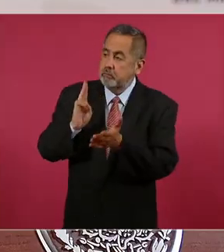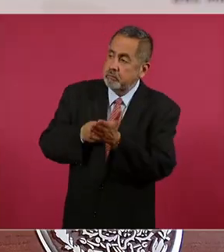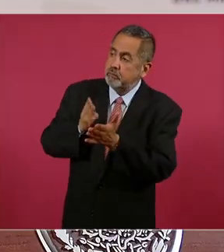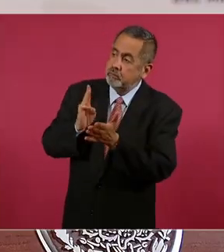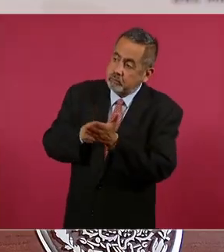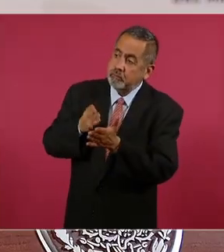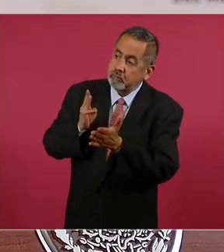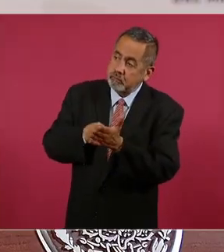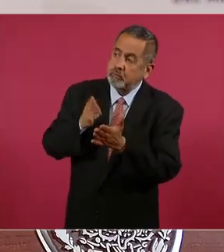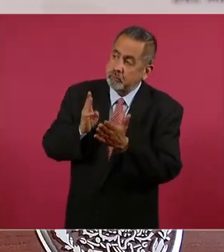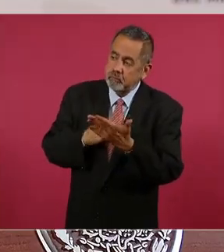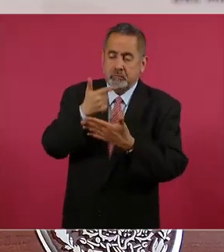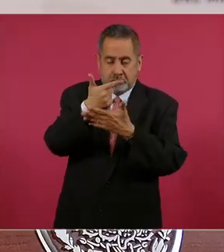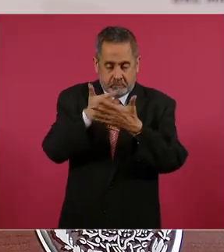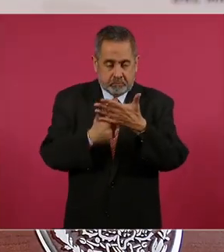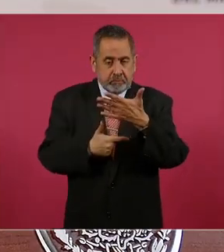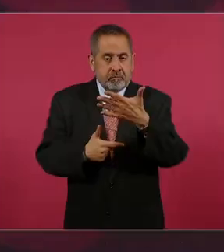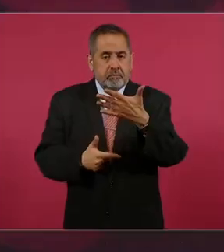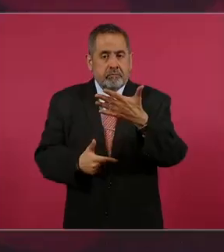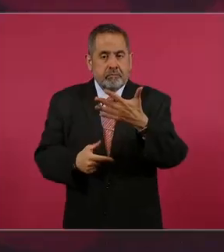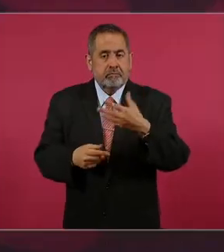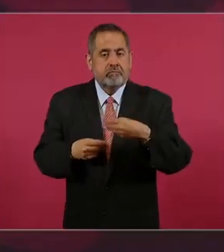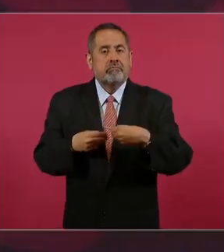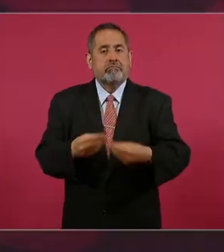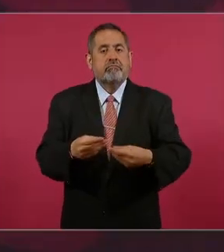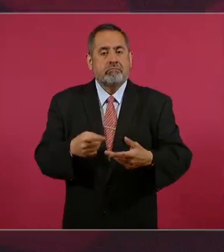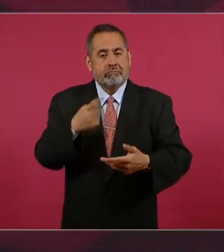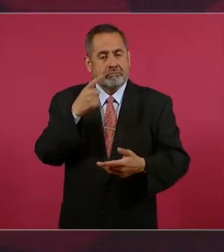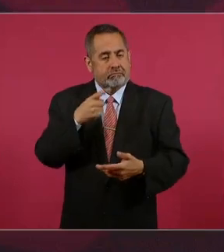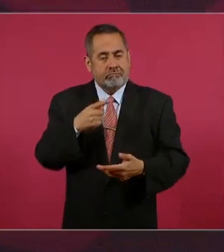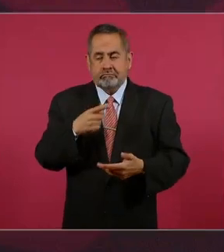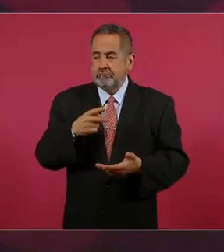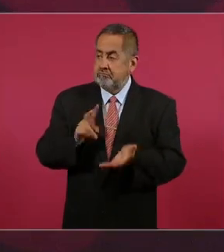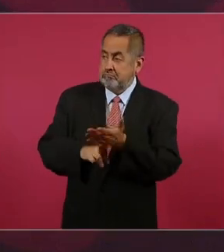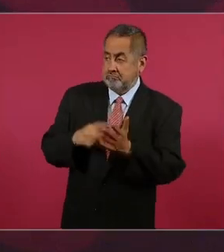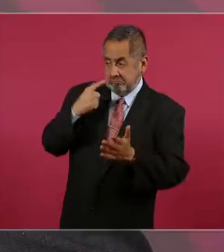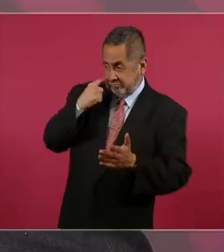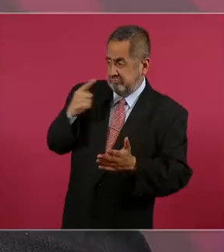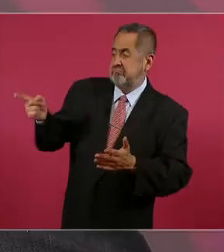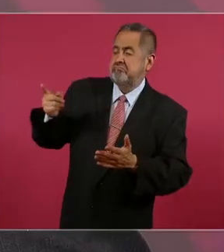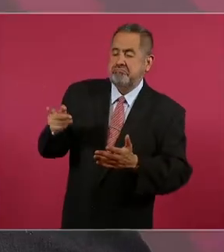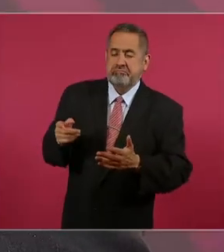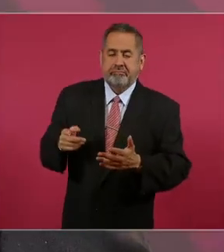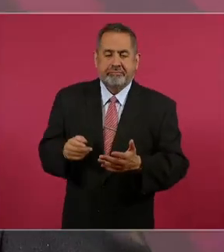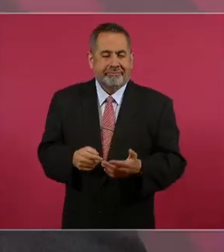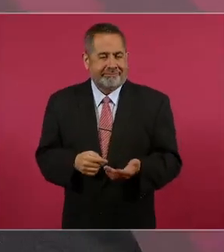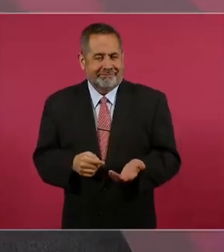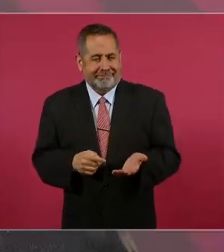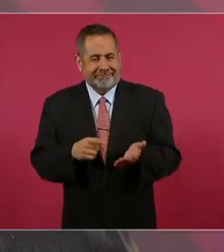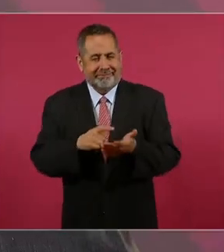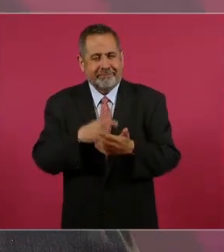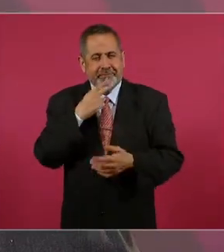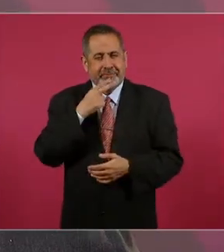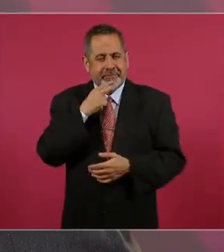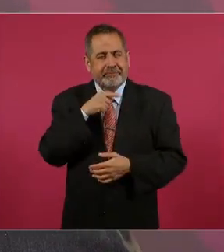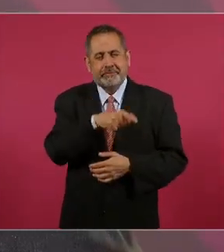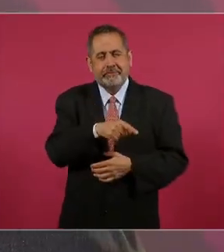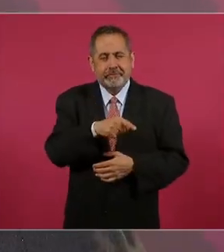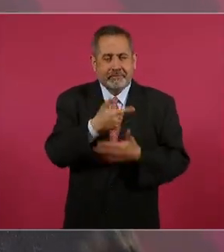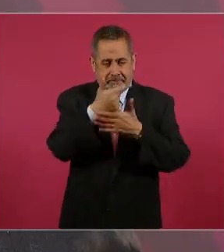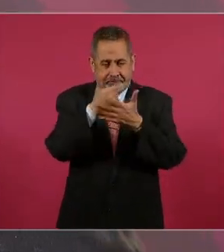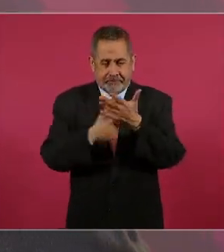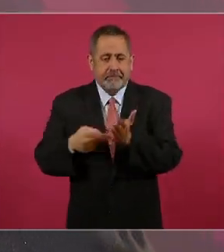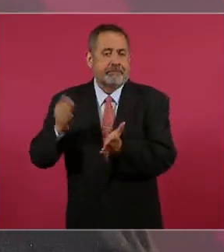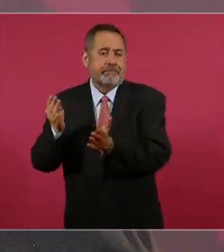para darle valor o utilizarlas, las